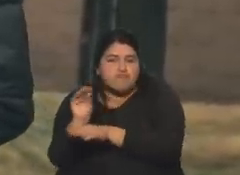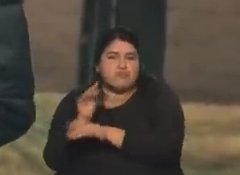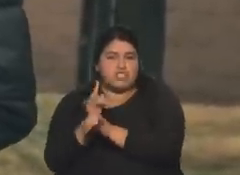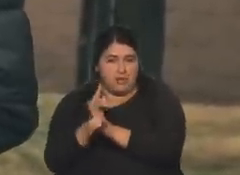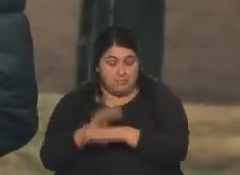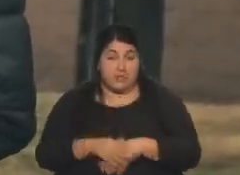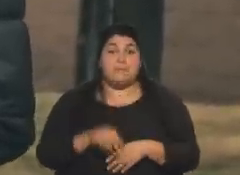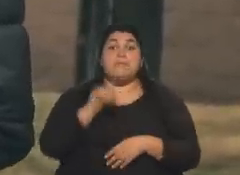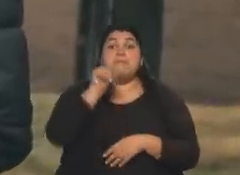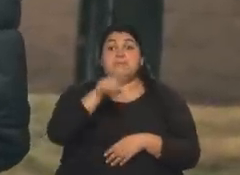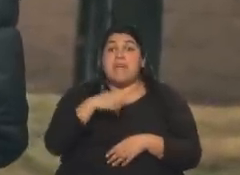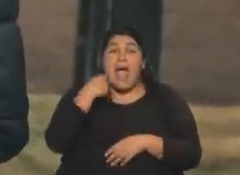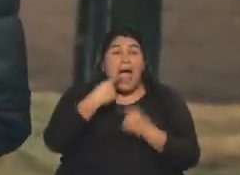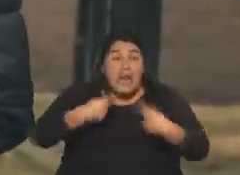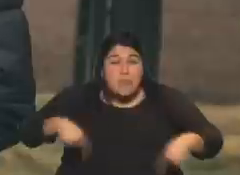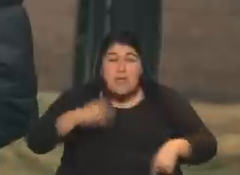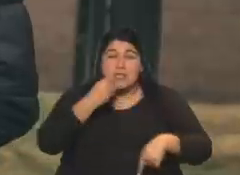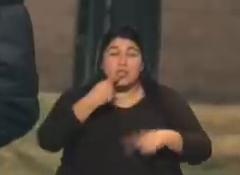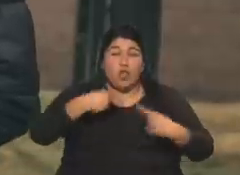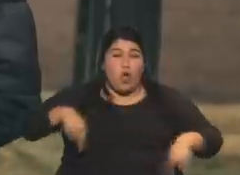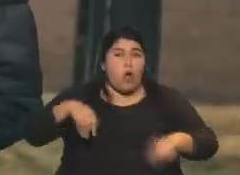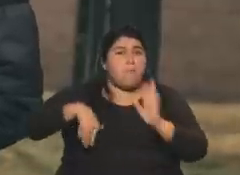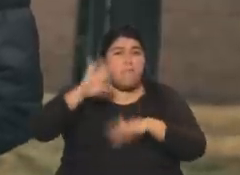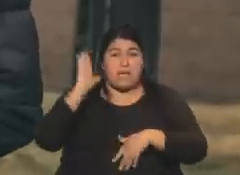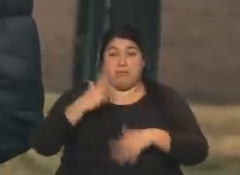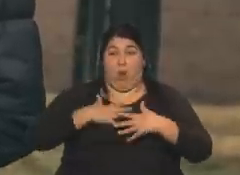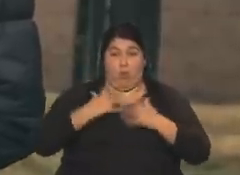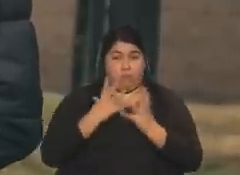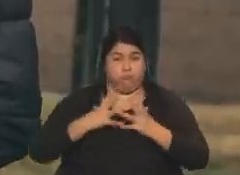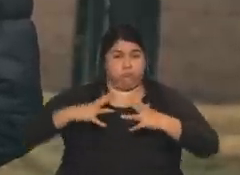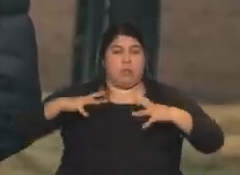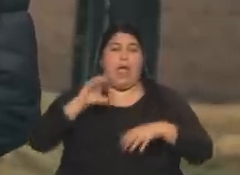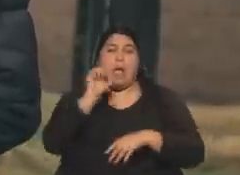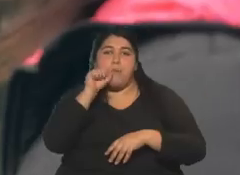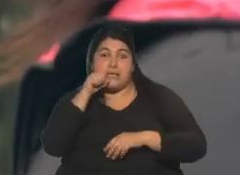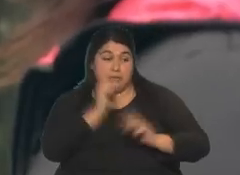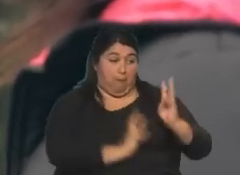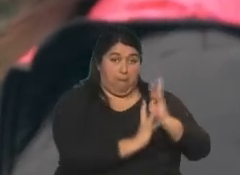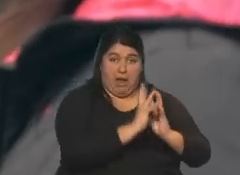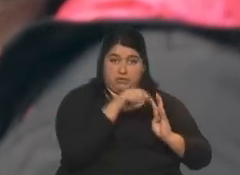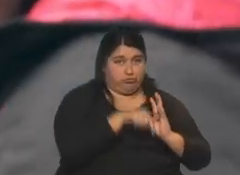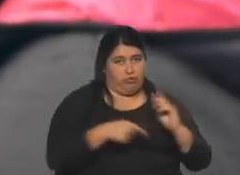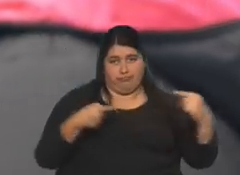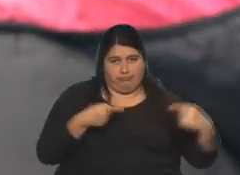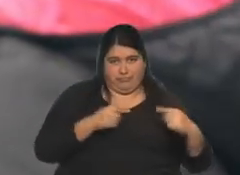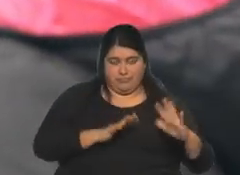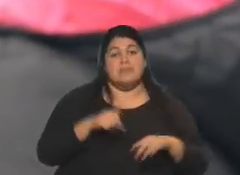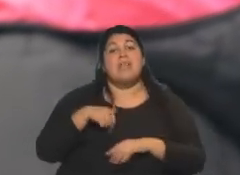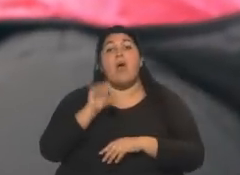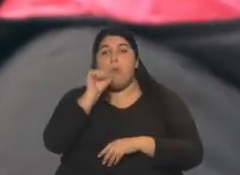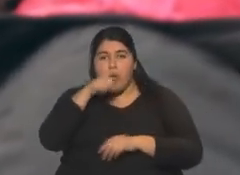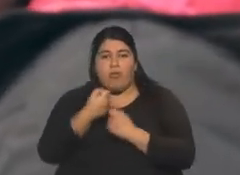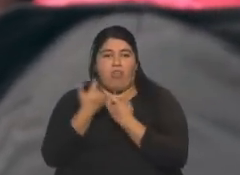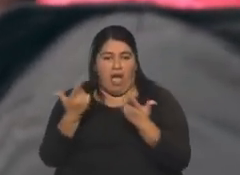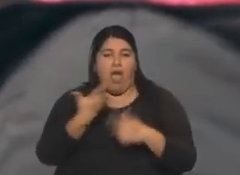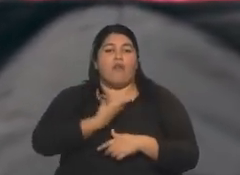El alimento esencial para terminar los animales es el maíz, no el pasto. Claro. Eso es el, por eso es el filó,